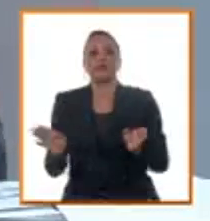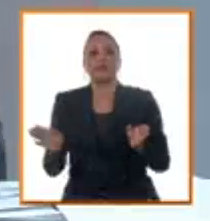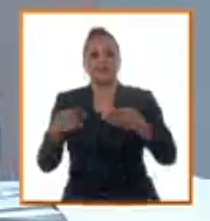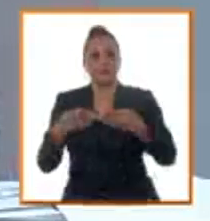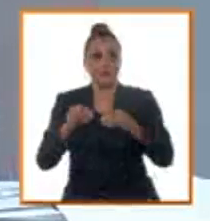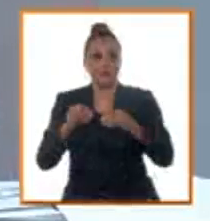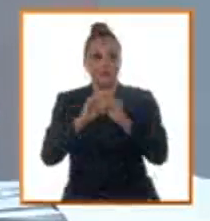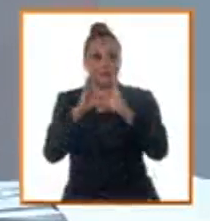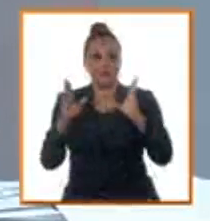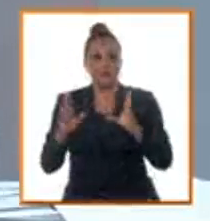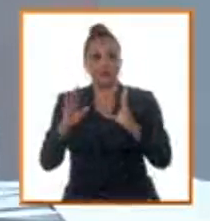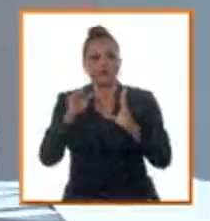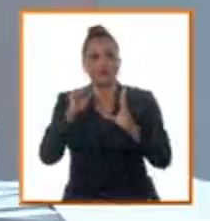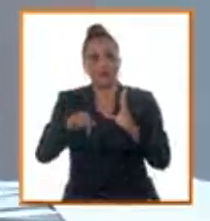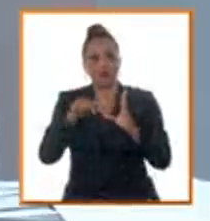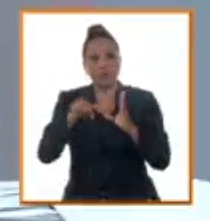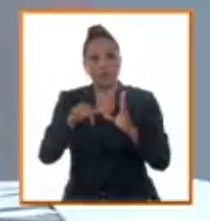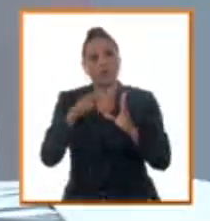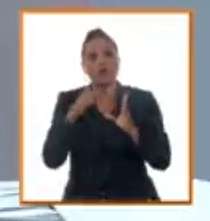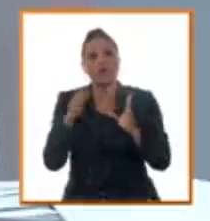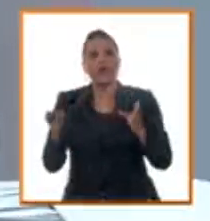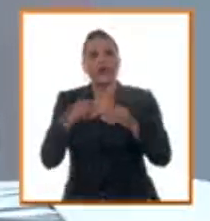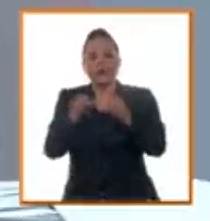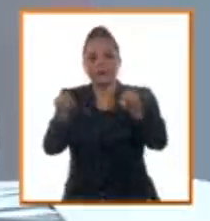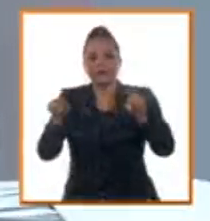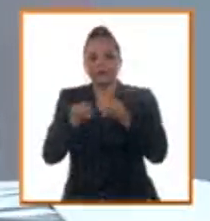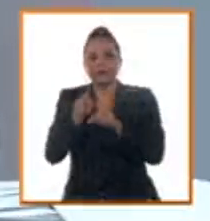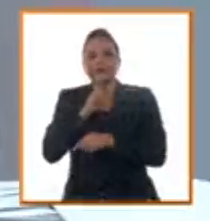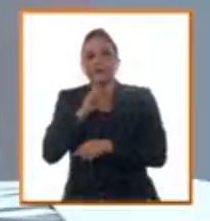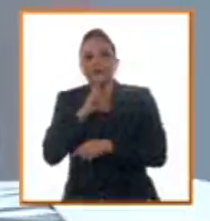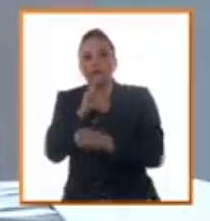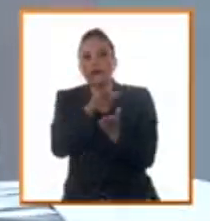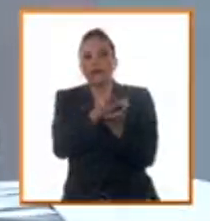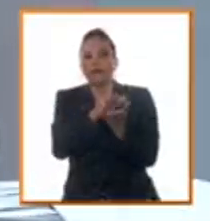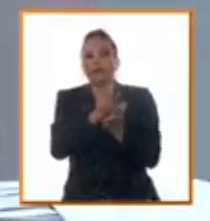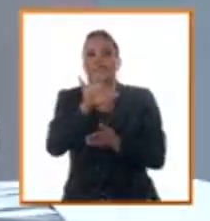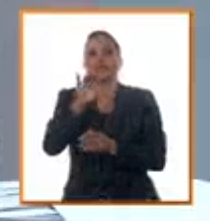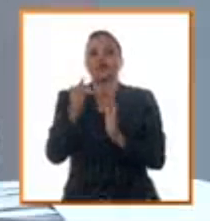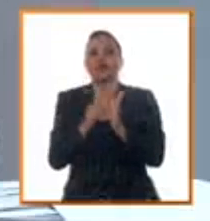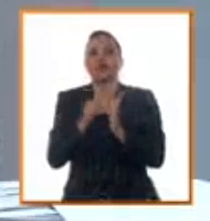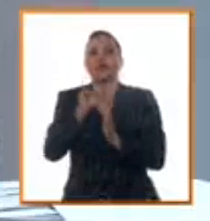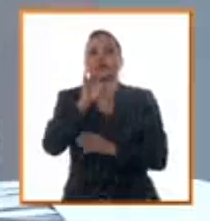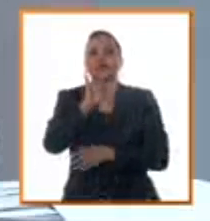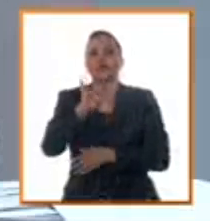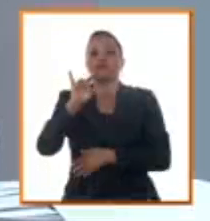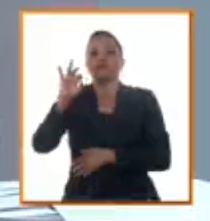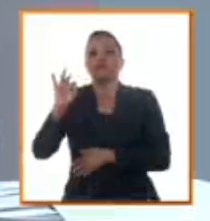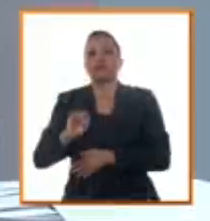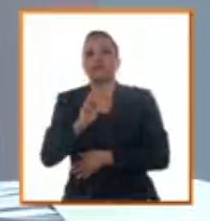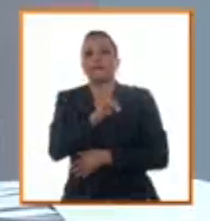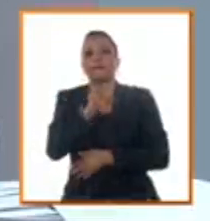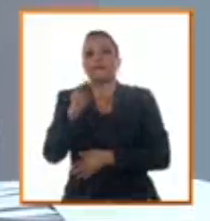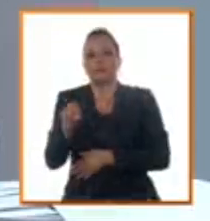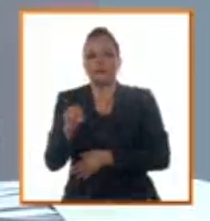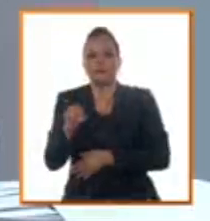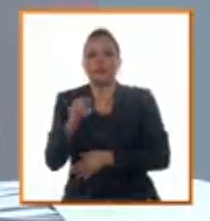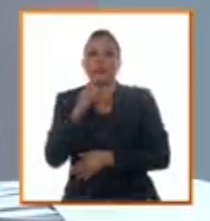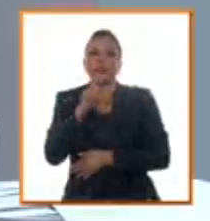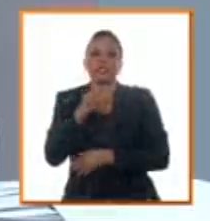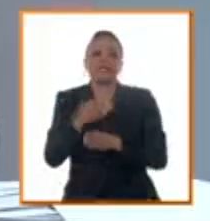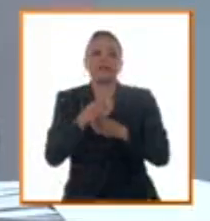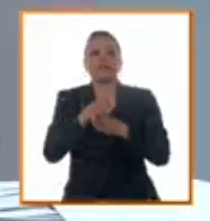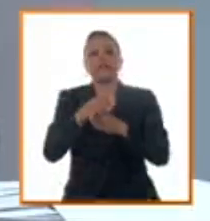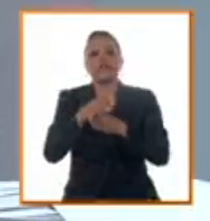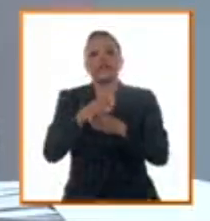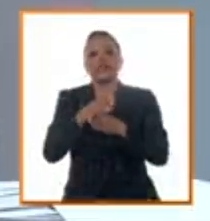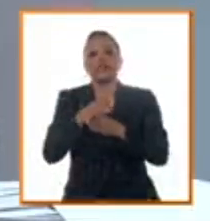del día de hoy, los embalses del país, después de este proceso, almacenan 5.970 millones de metros cúbicos, esto representa un 65%